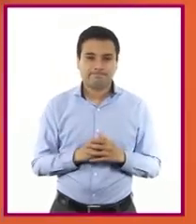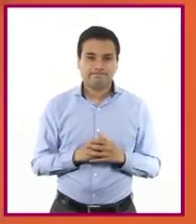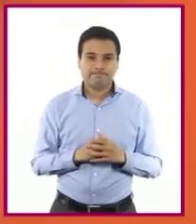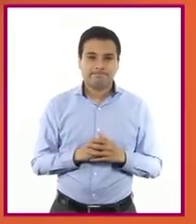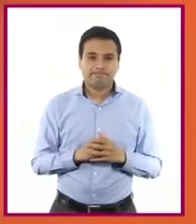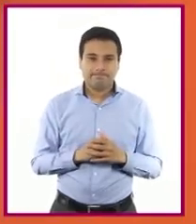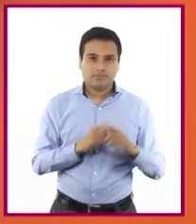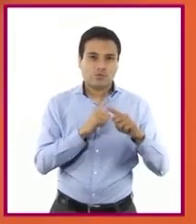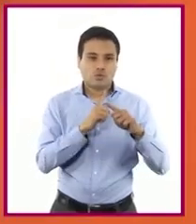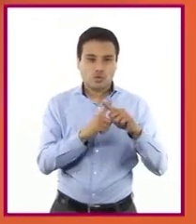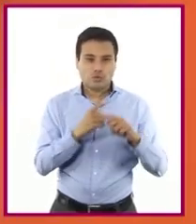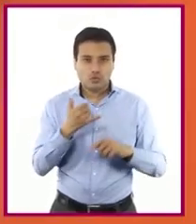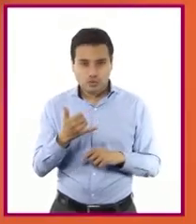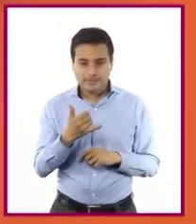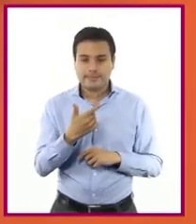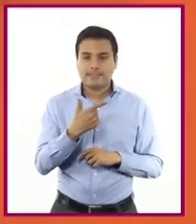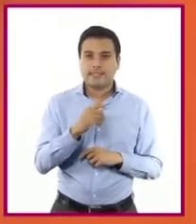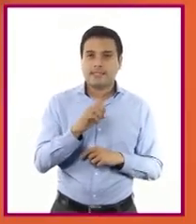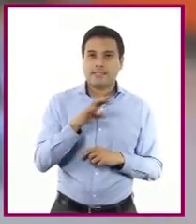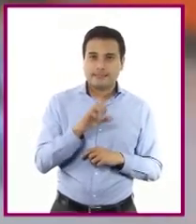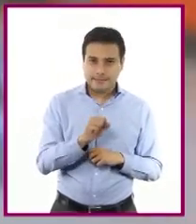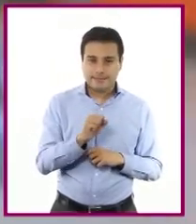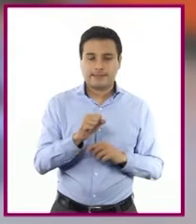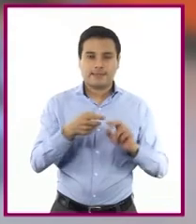Cromosomas, genes y ADN.